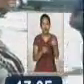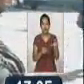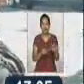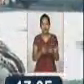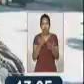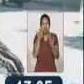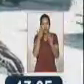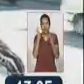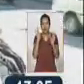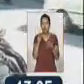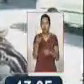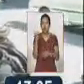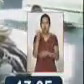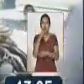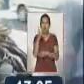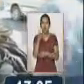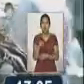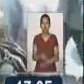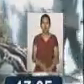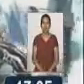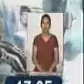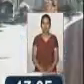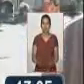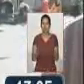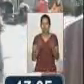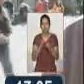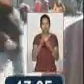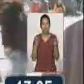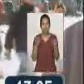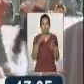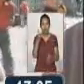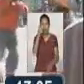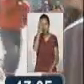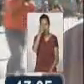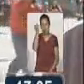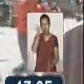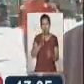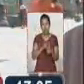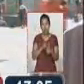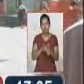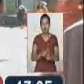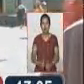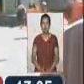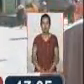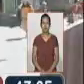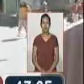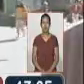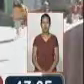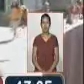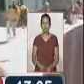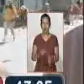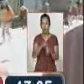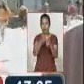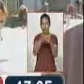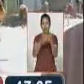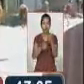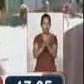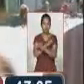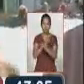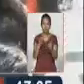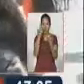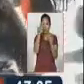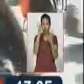no. ¿De Bolivia dice no? Tampoco. Álvaro García Linera. ¿Comunidad Ciudadana? No, no, de nadie